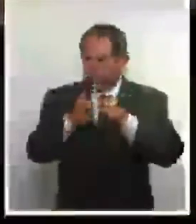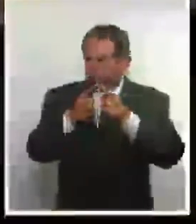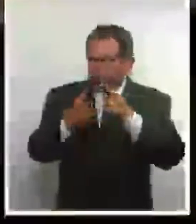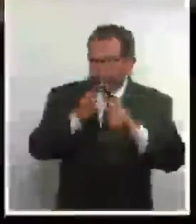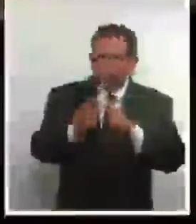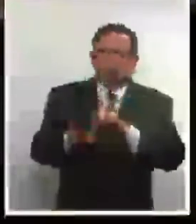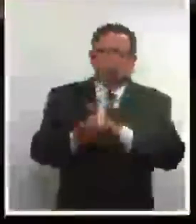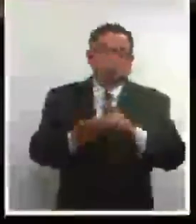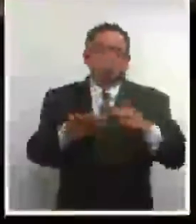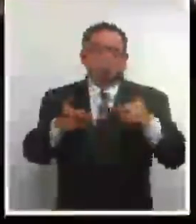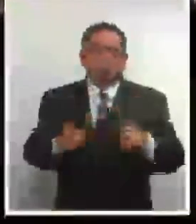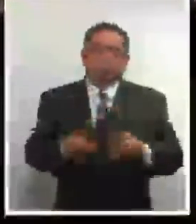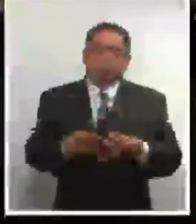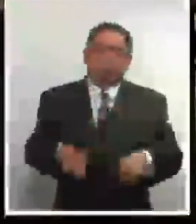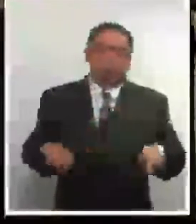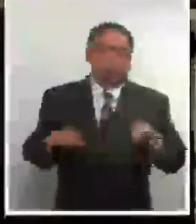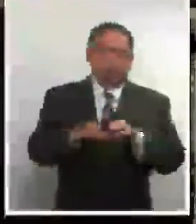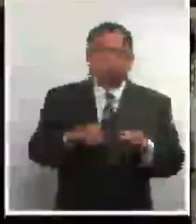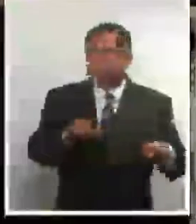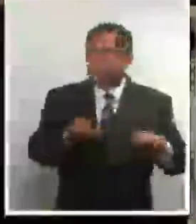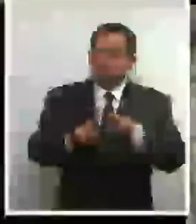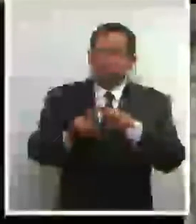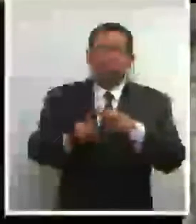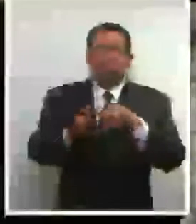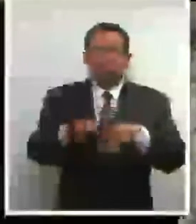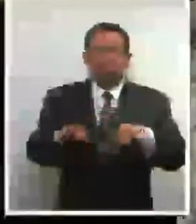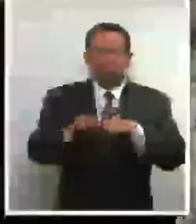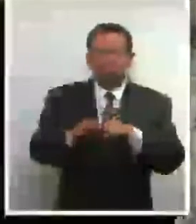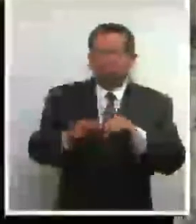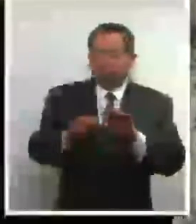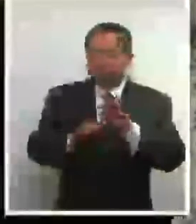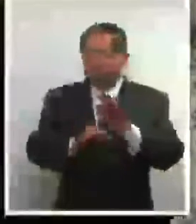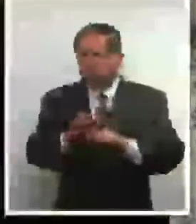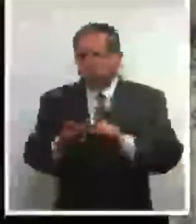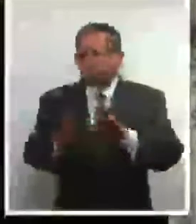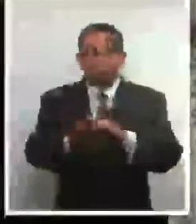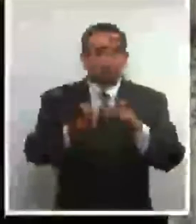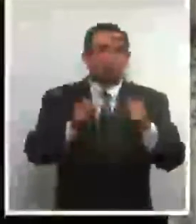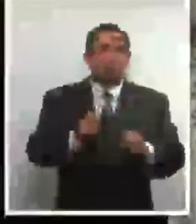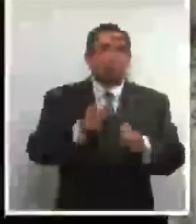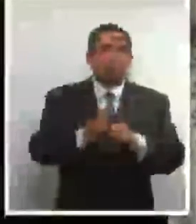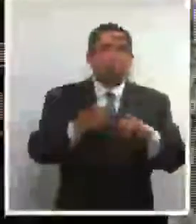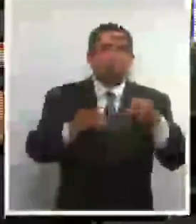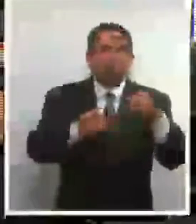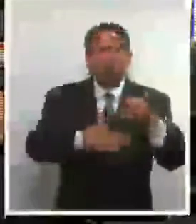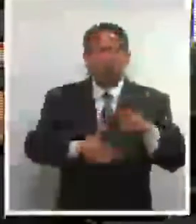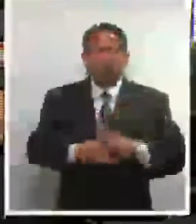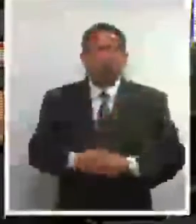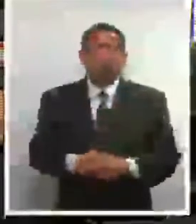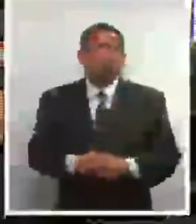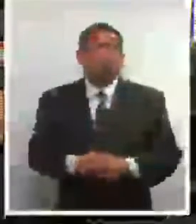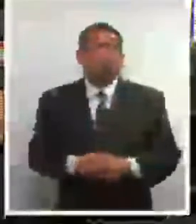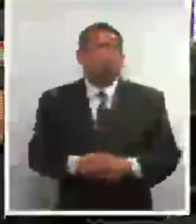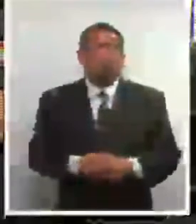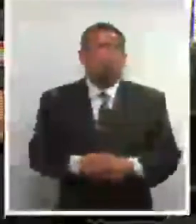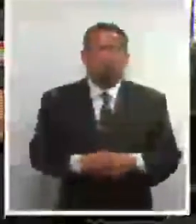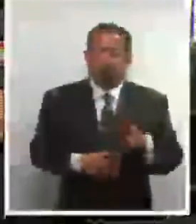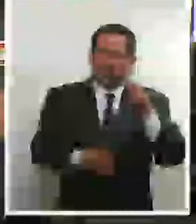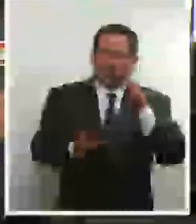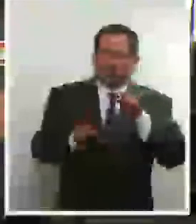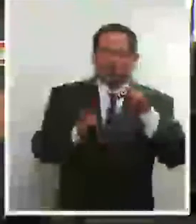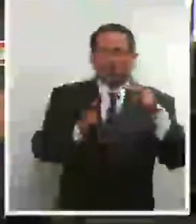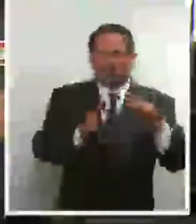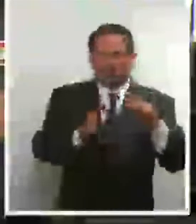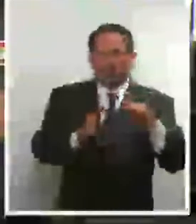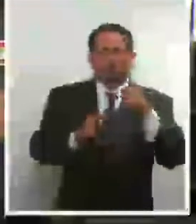los derechos humanos de todas las personas, el funcionamiento adecuado de instituciones de seguridad y justicia, la objetividad